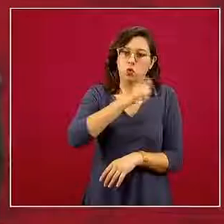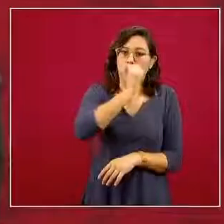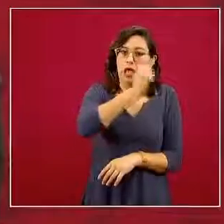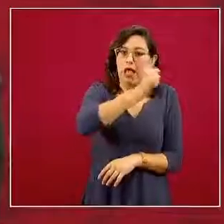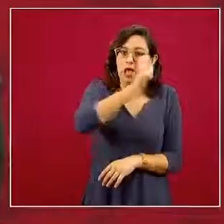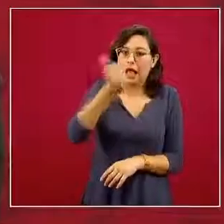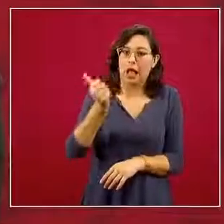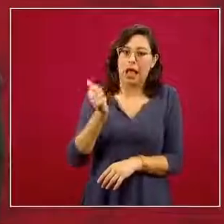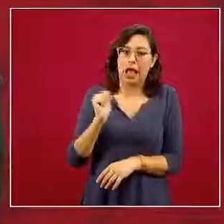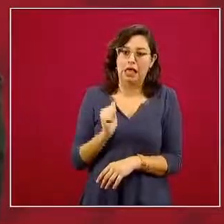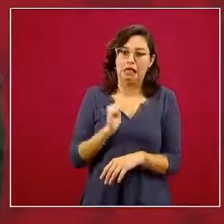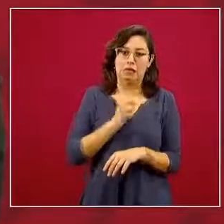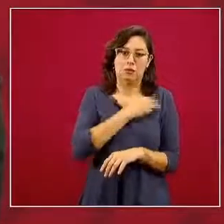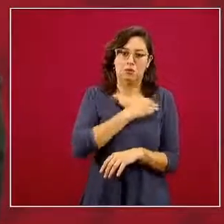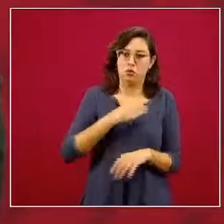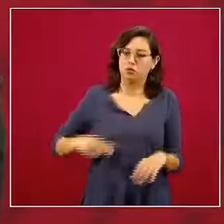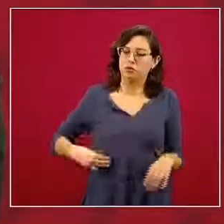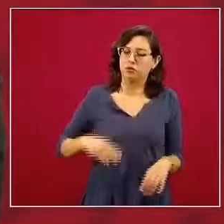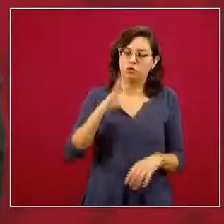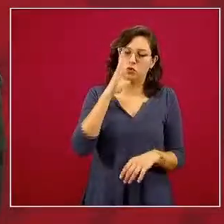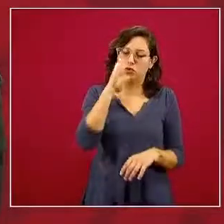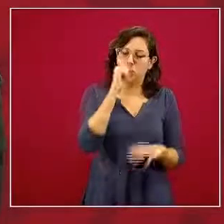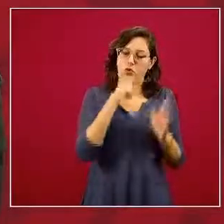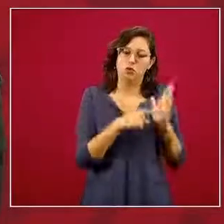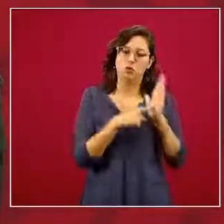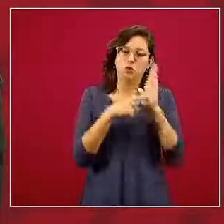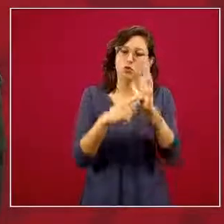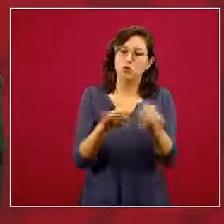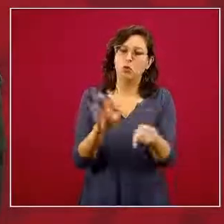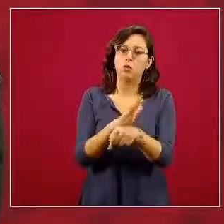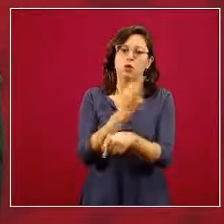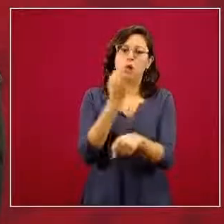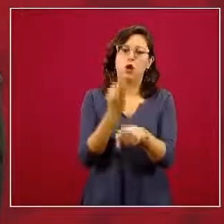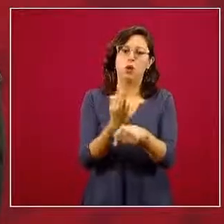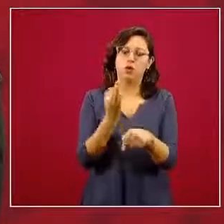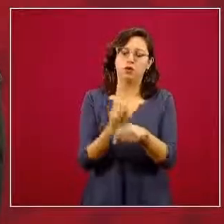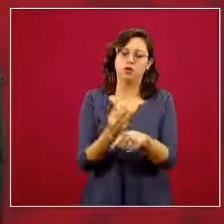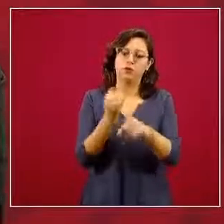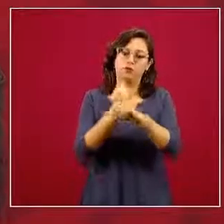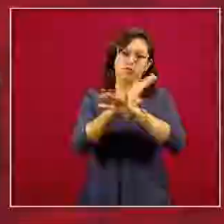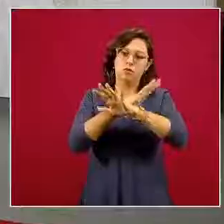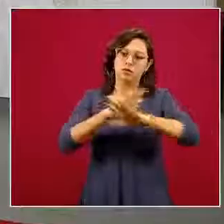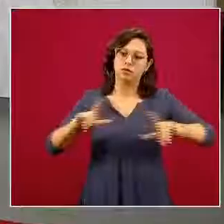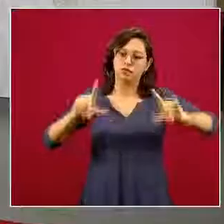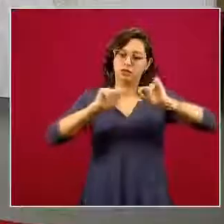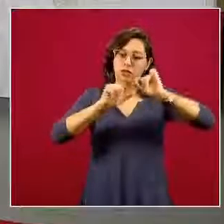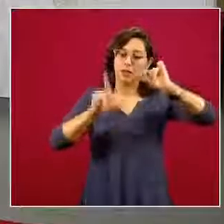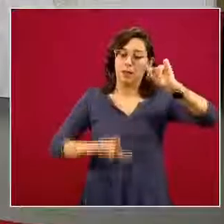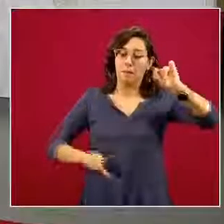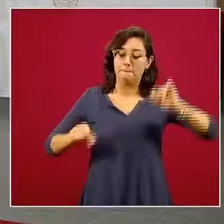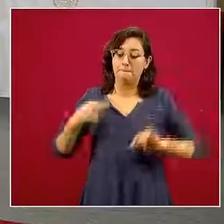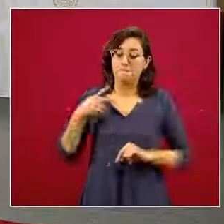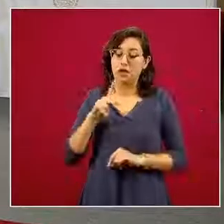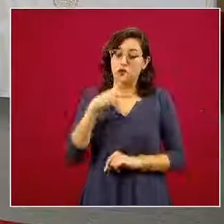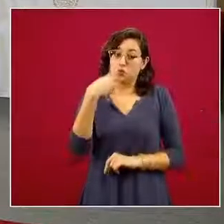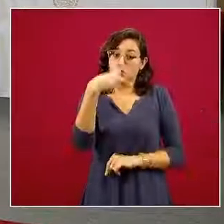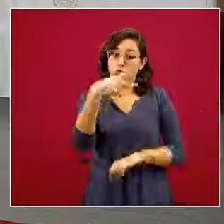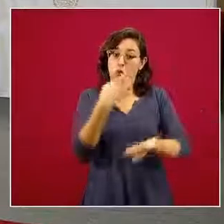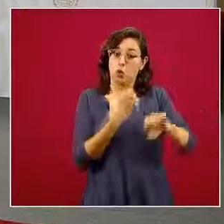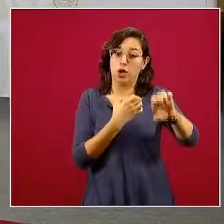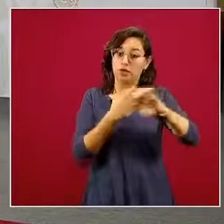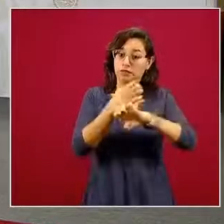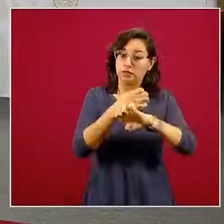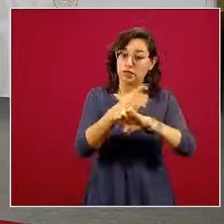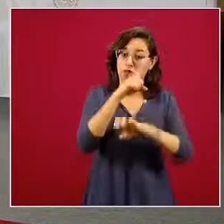una presentación nacional, pero sobre todo es de importancia para la operación local ver a nivel de su localidad, o sea, ya de